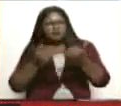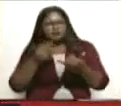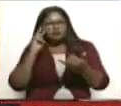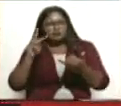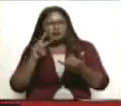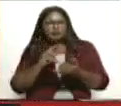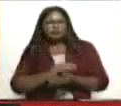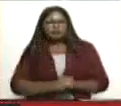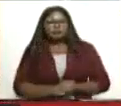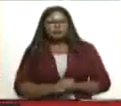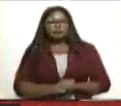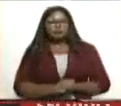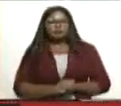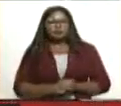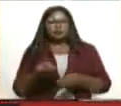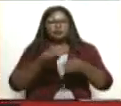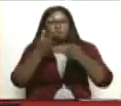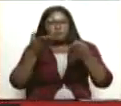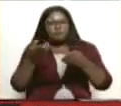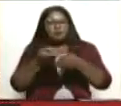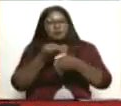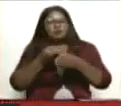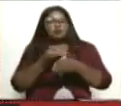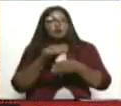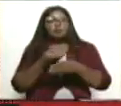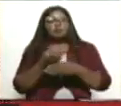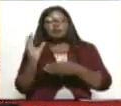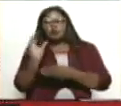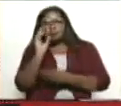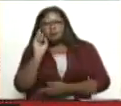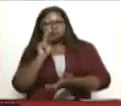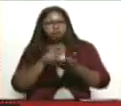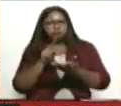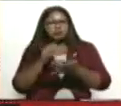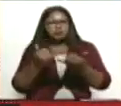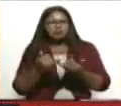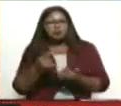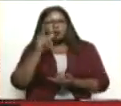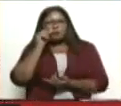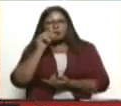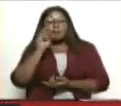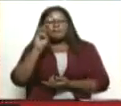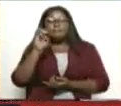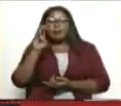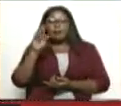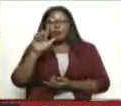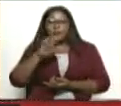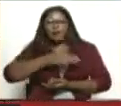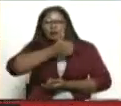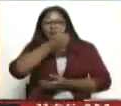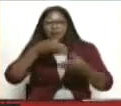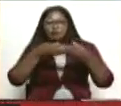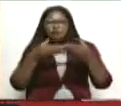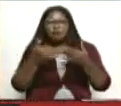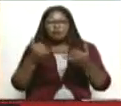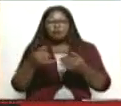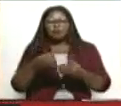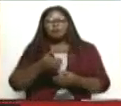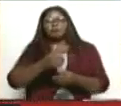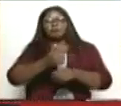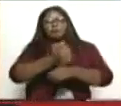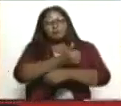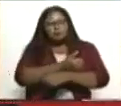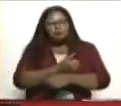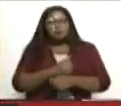miembros del gobierno de la República de Colombia, señor Pablo Beltrán, jefe de la delegación y demás miembros